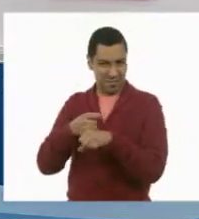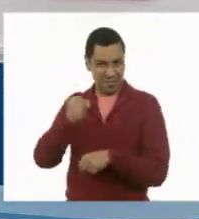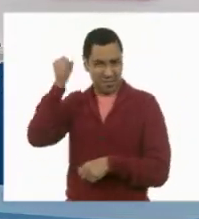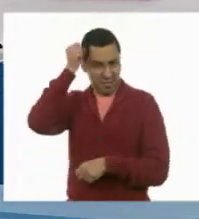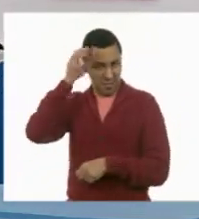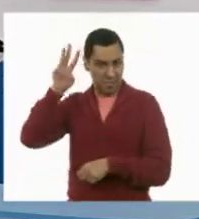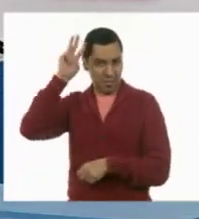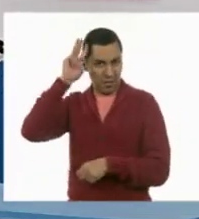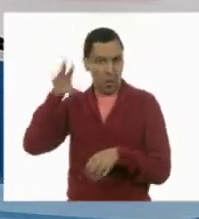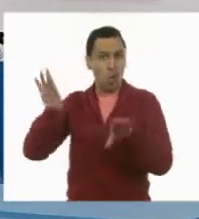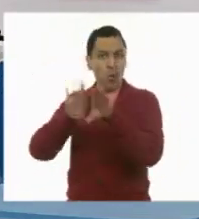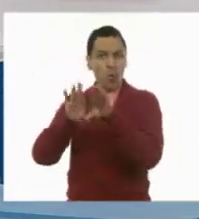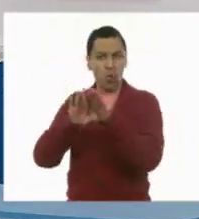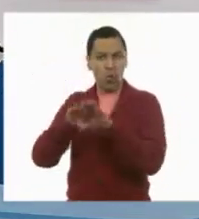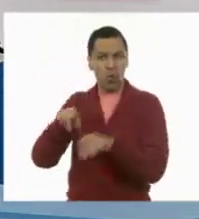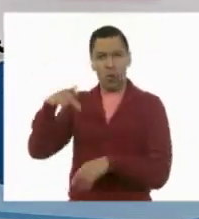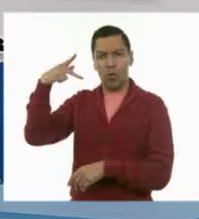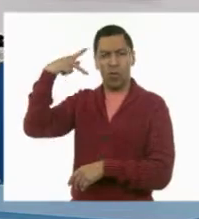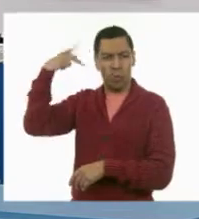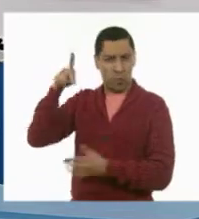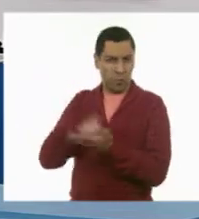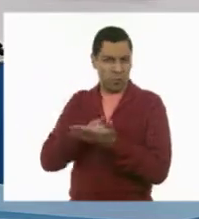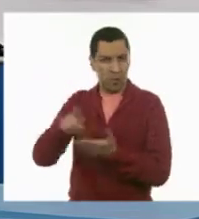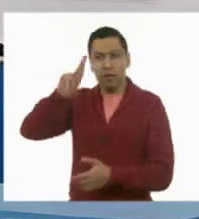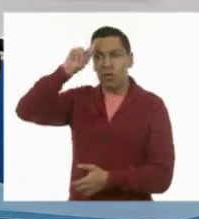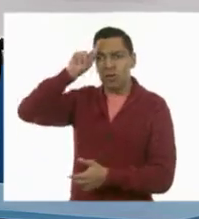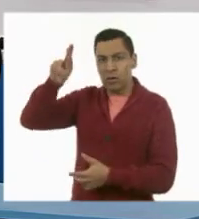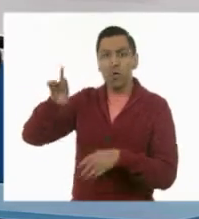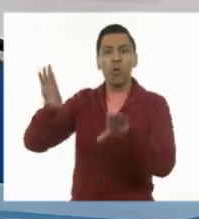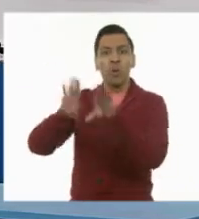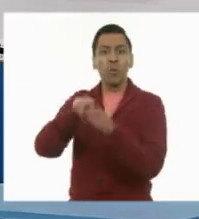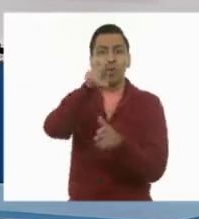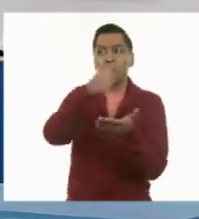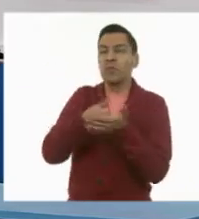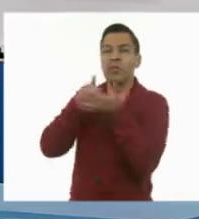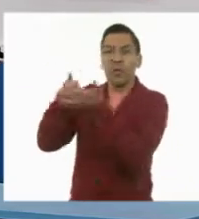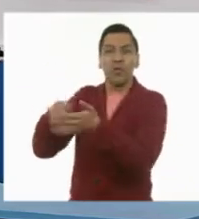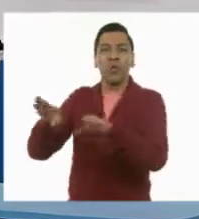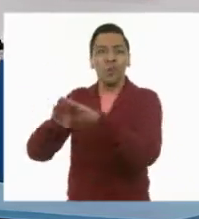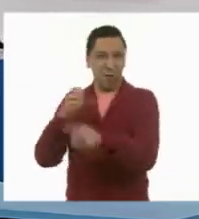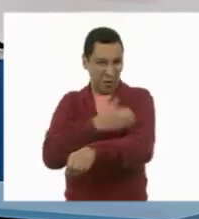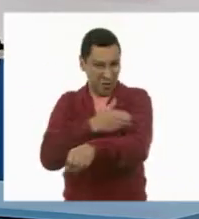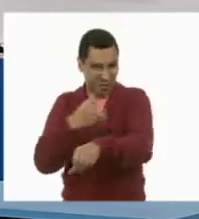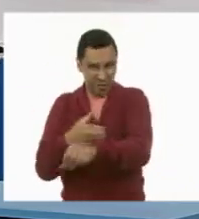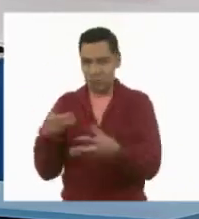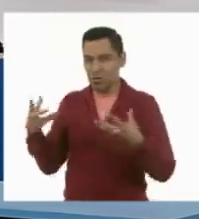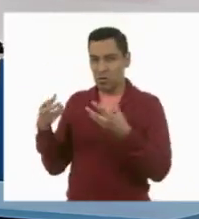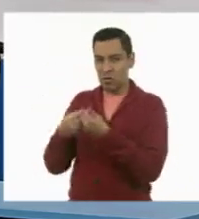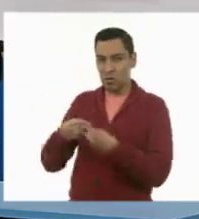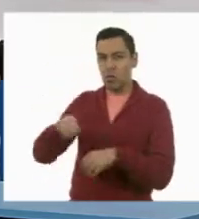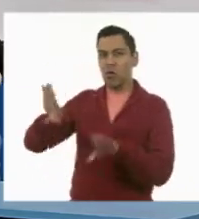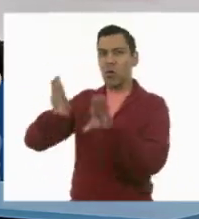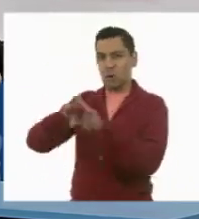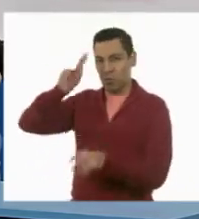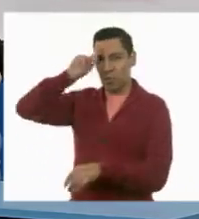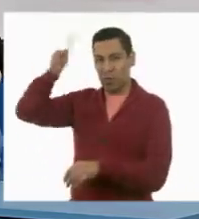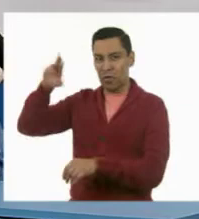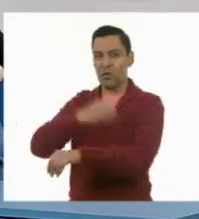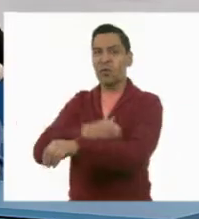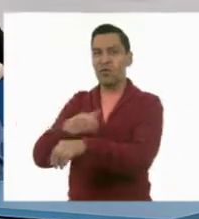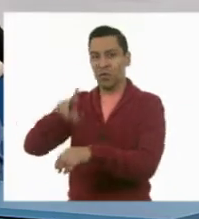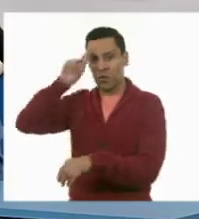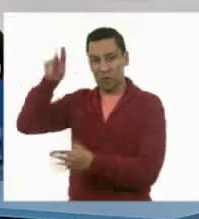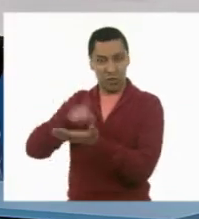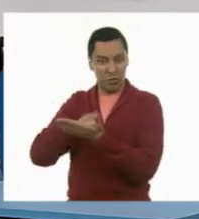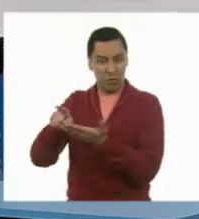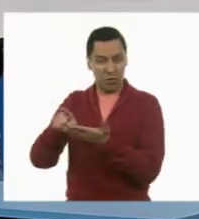sus derechos, cómo harían para que los demás compañeros y compañeras también respeten a Brandon. Y pues